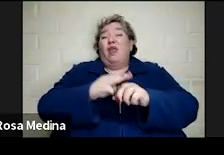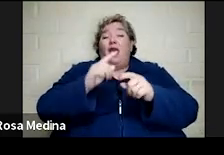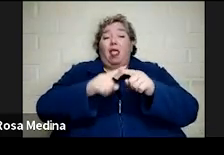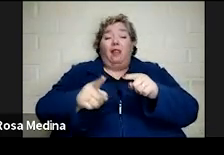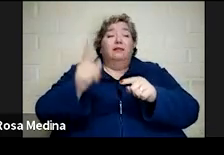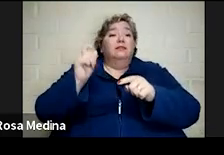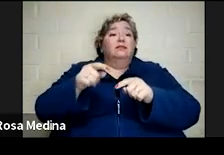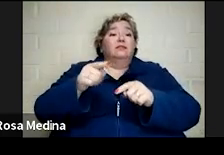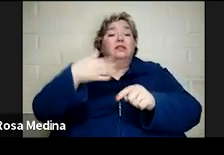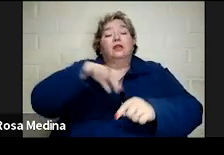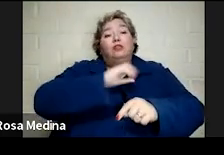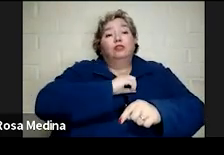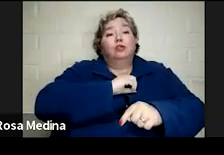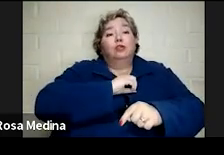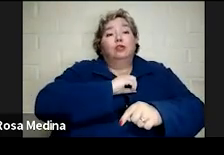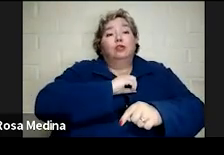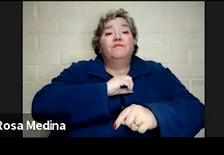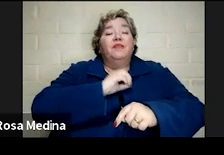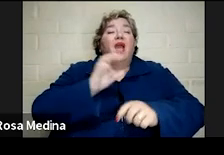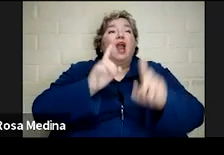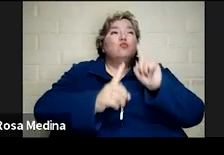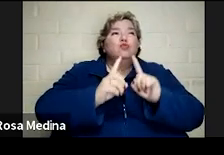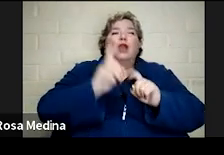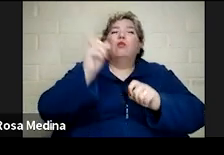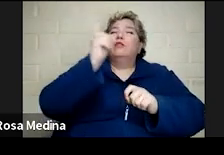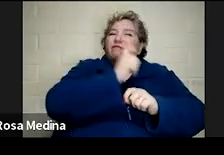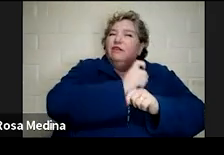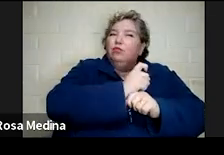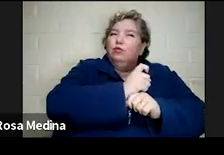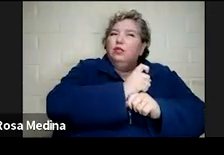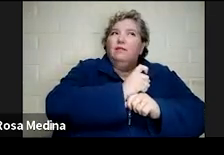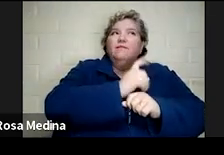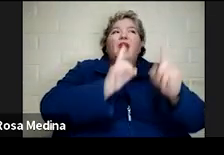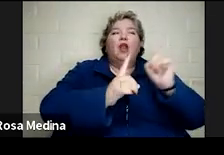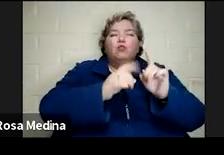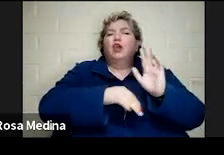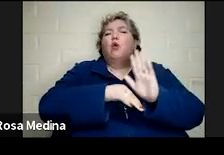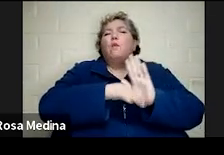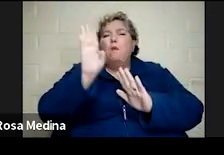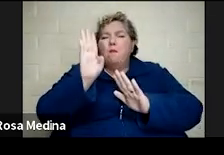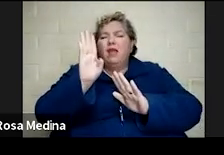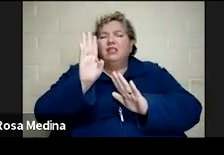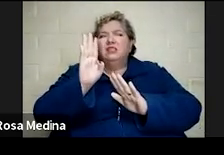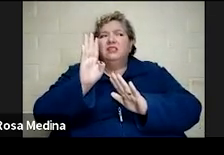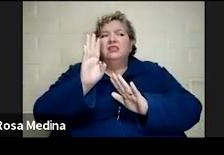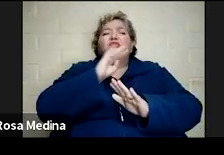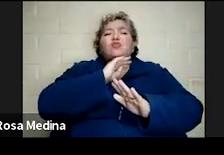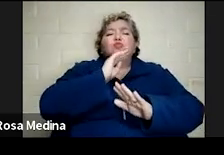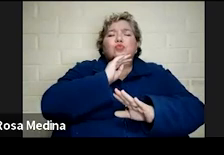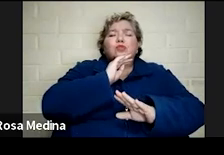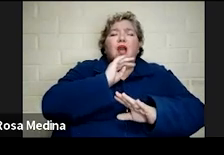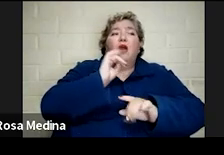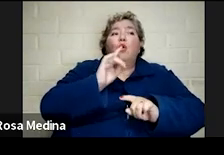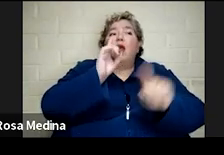funciones ejecutivas, quise dejar algunas dificultades que creo que son muy comunes, y que son como estas señales o